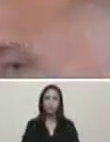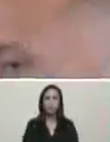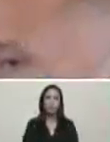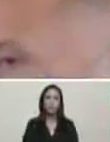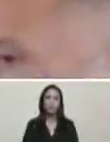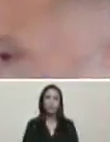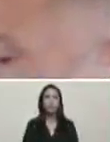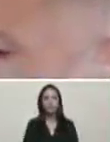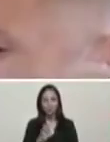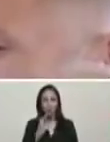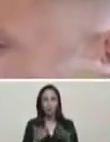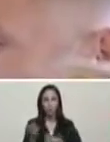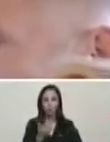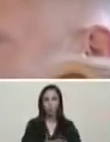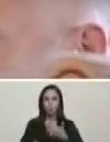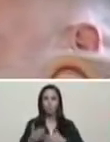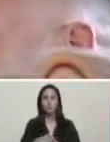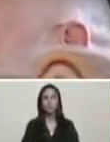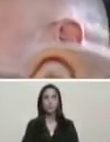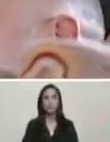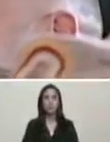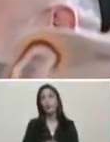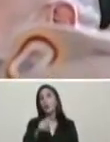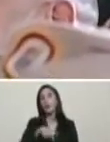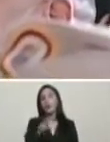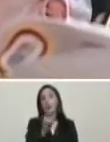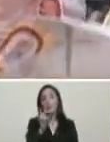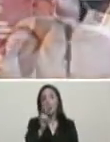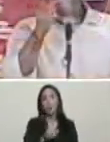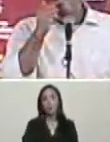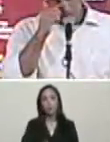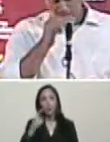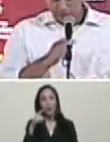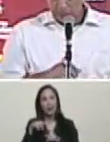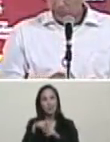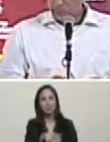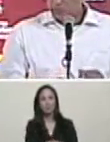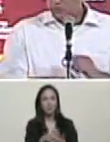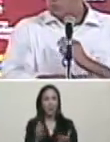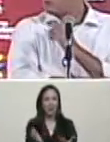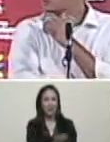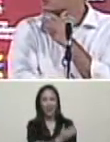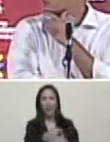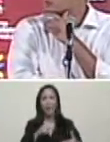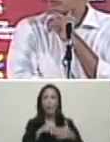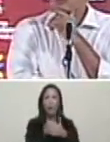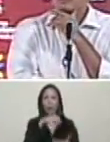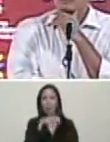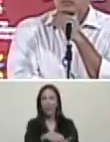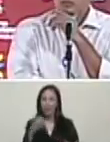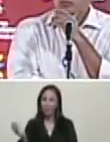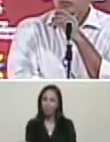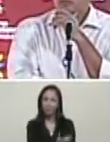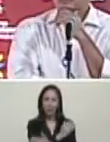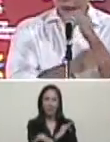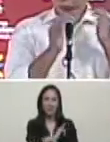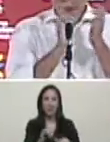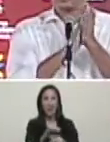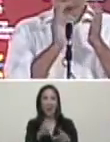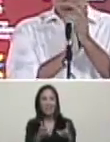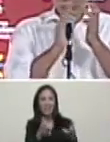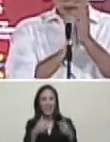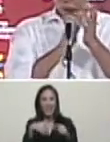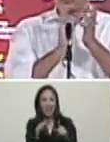los garantizo. En Venezuela hemos derrotado el golpe de Estado y vamos a derrotar la guerra